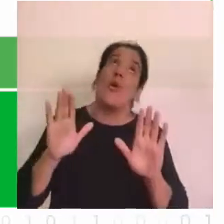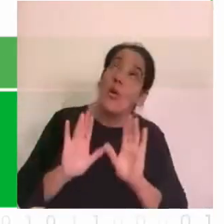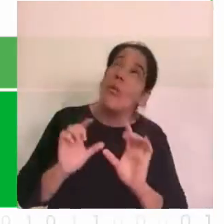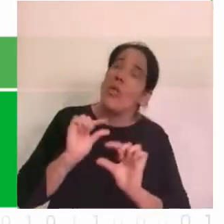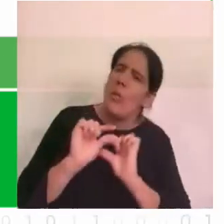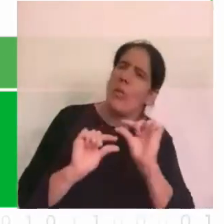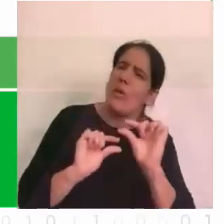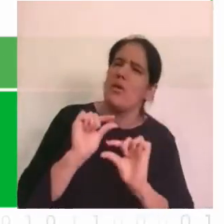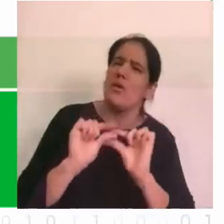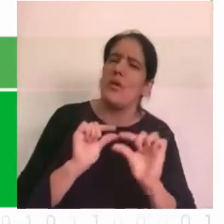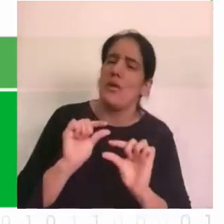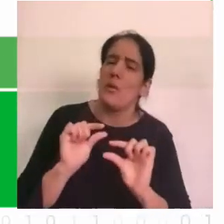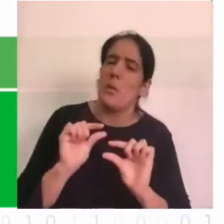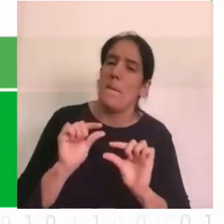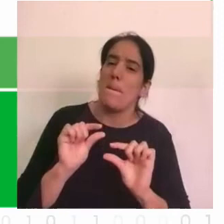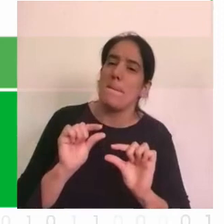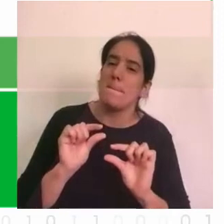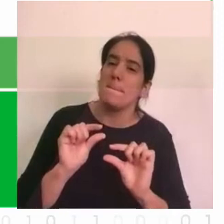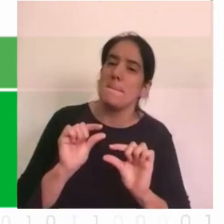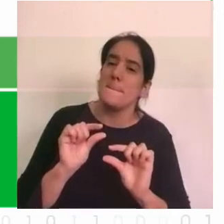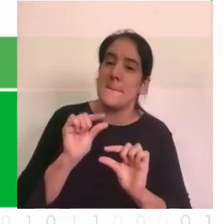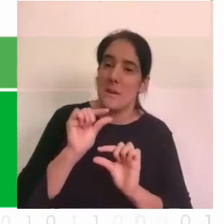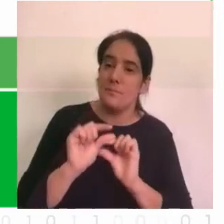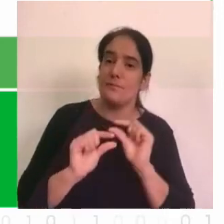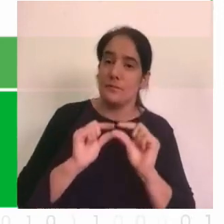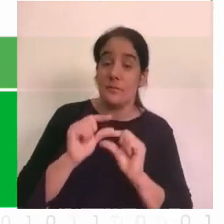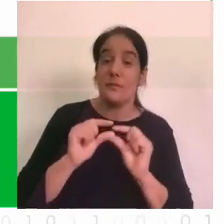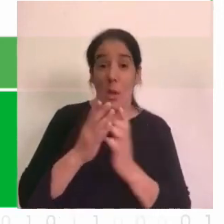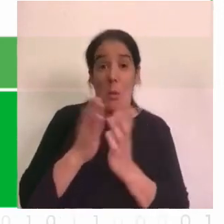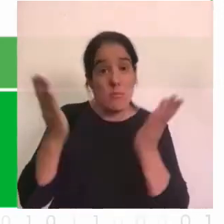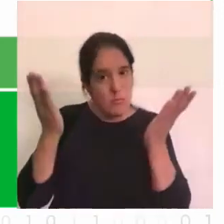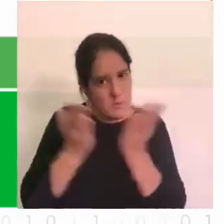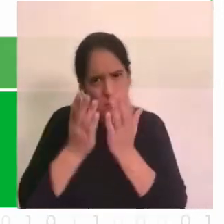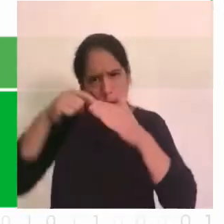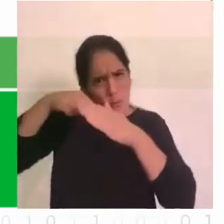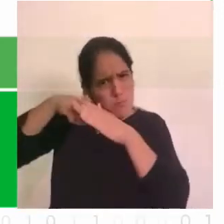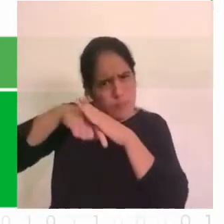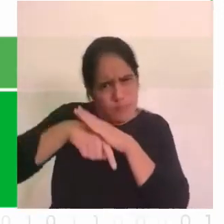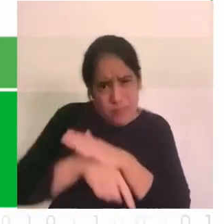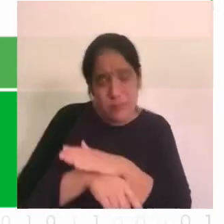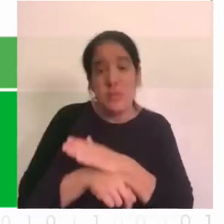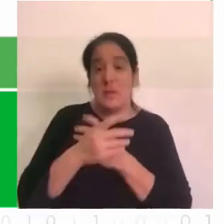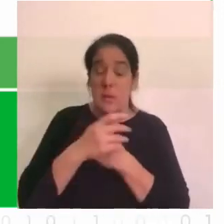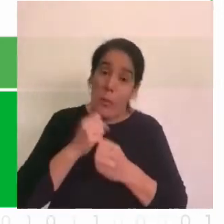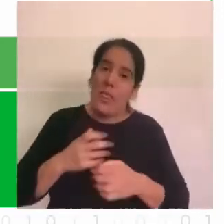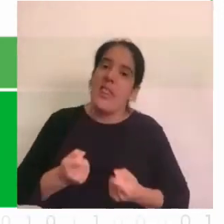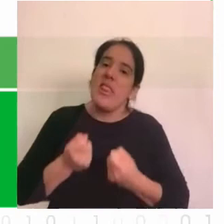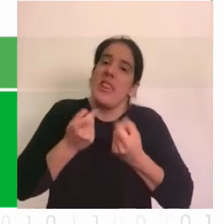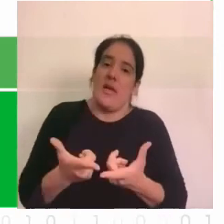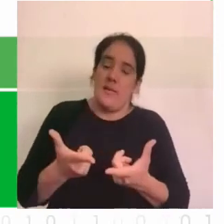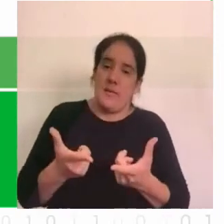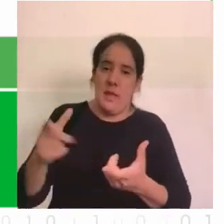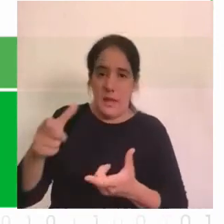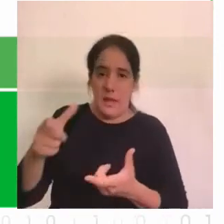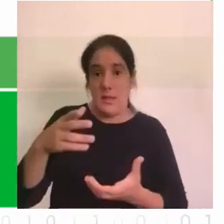bueno, el aprendizaje profundo realmente va a poder aportar algo nuevo a esta área, pero